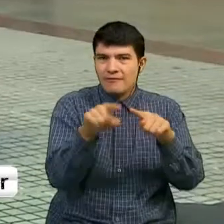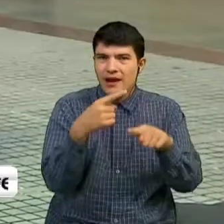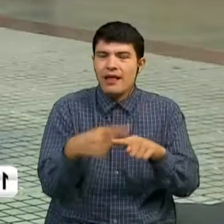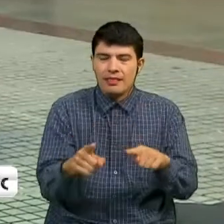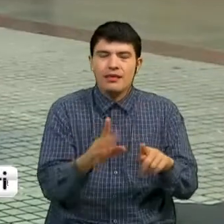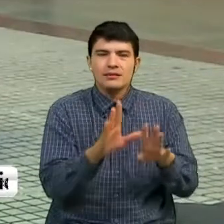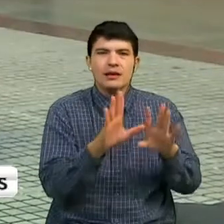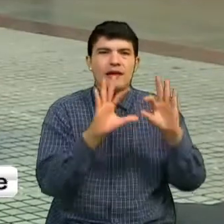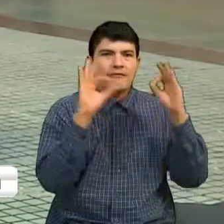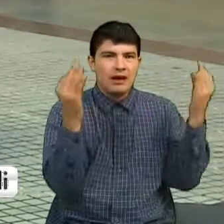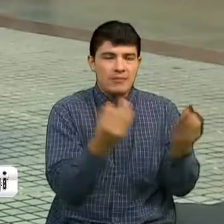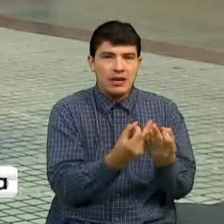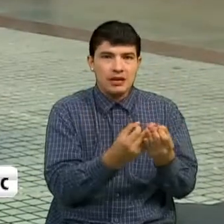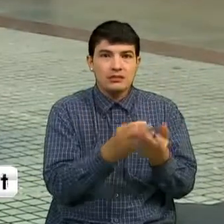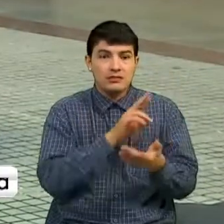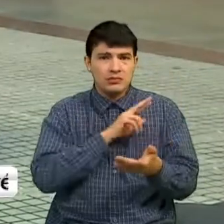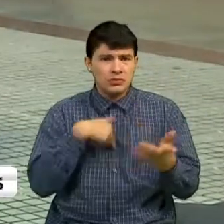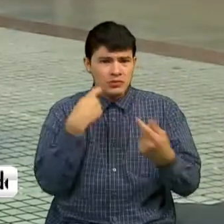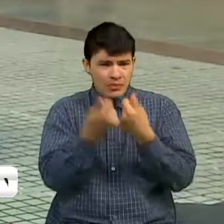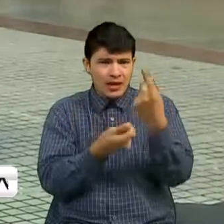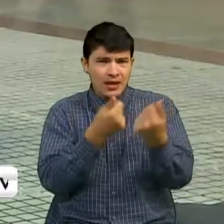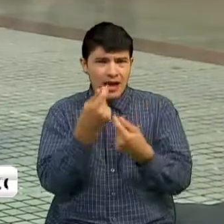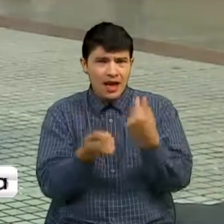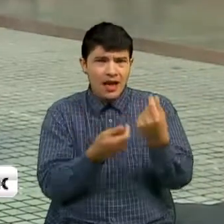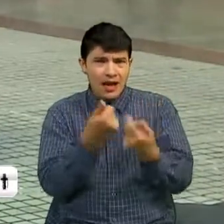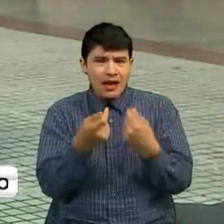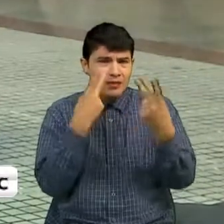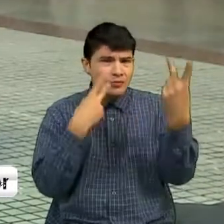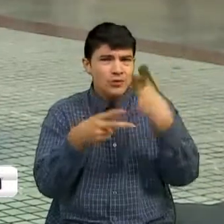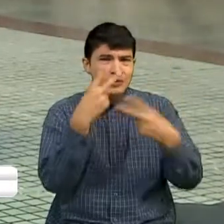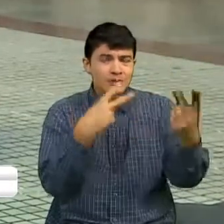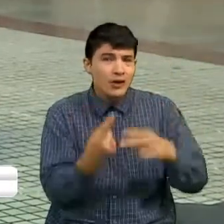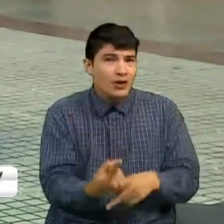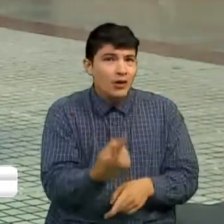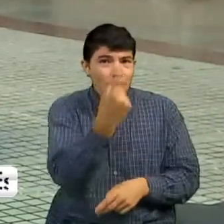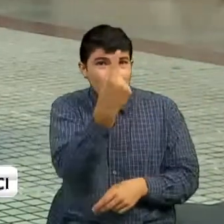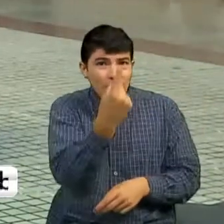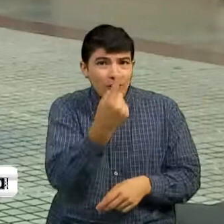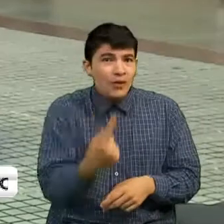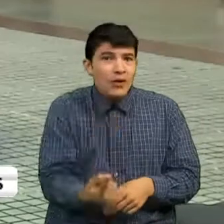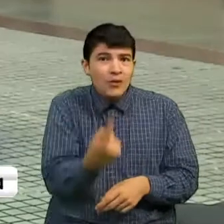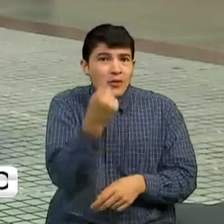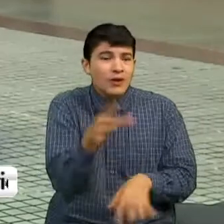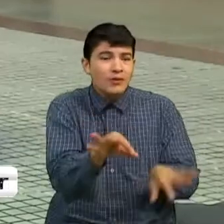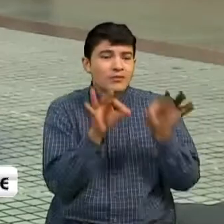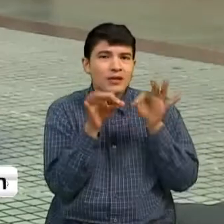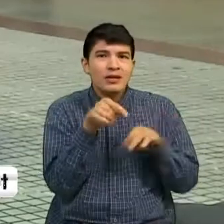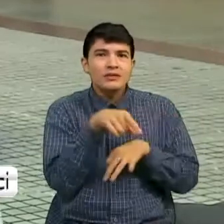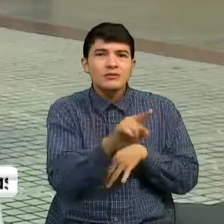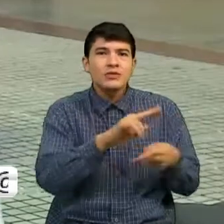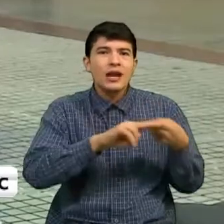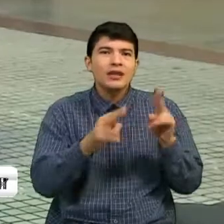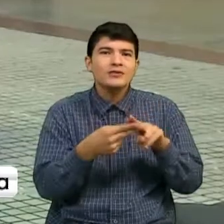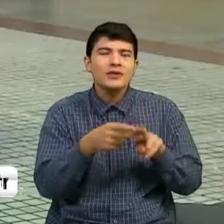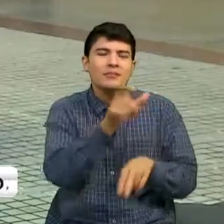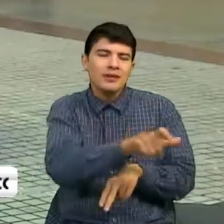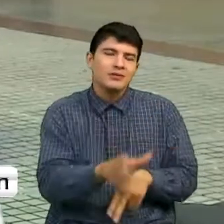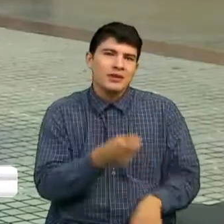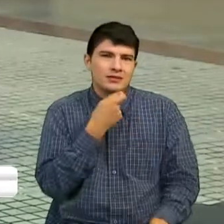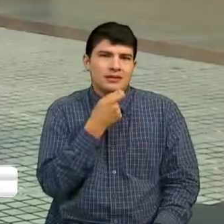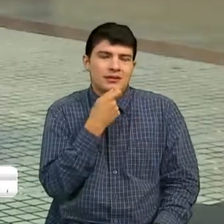hablando de un mercado de turismo en el cual lo único excepcional es que está involucrando